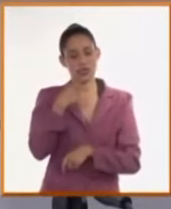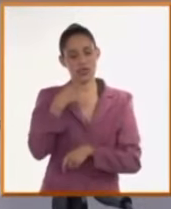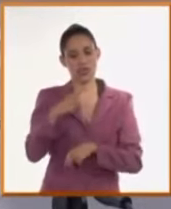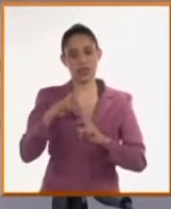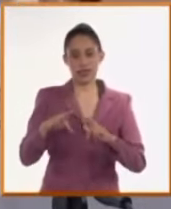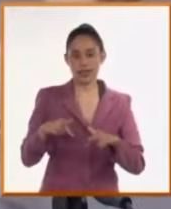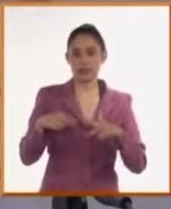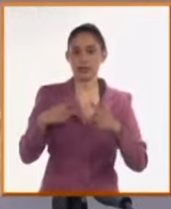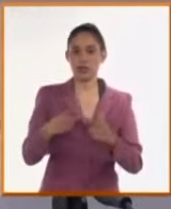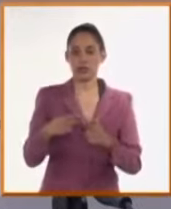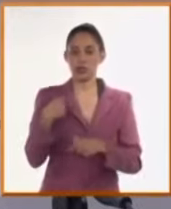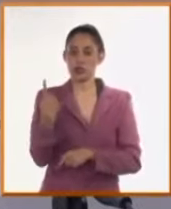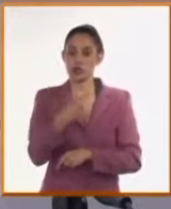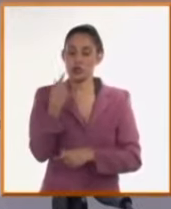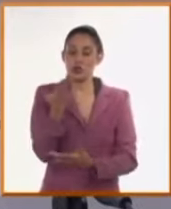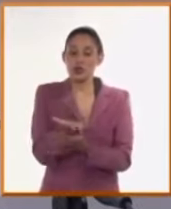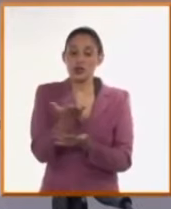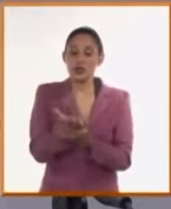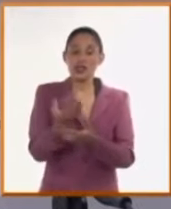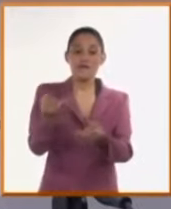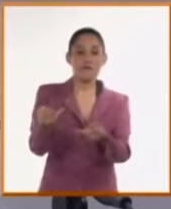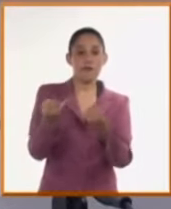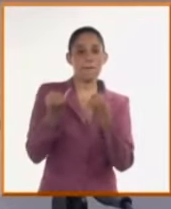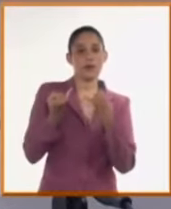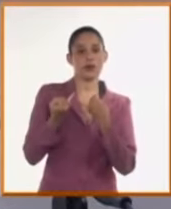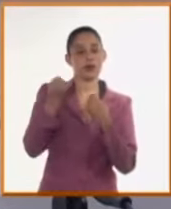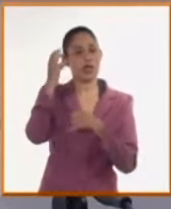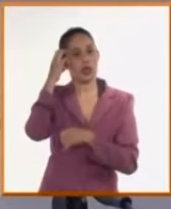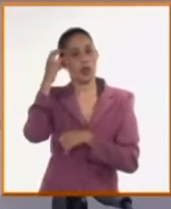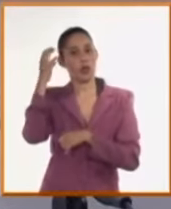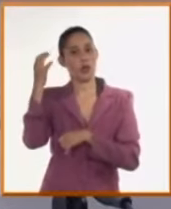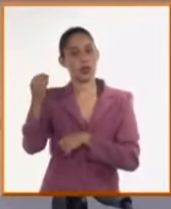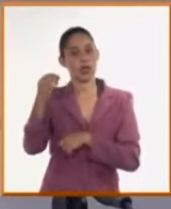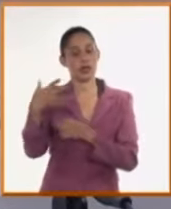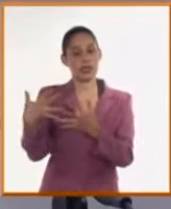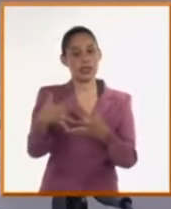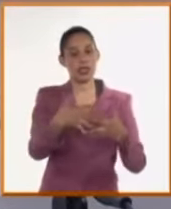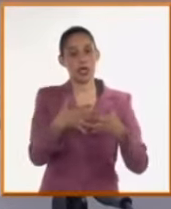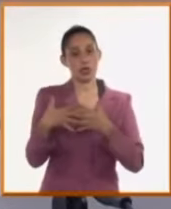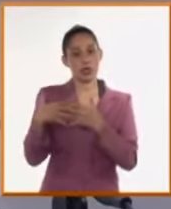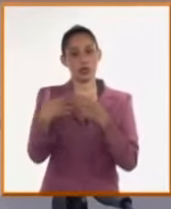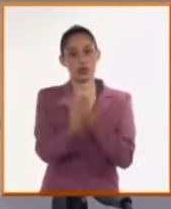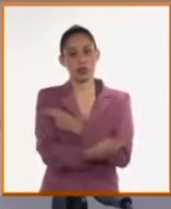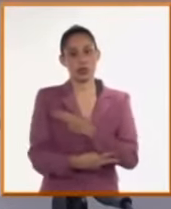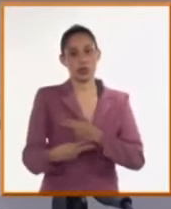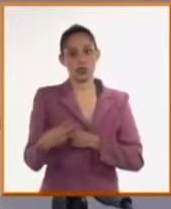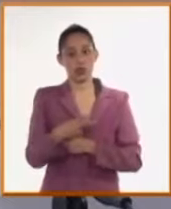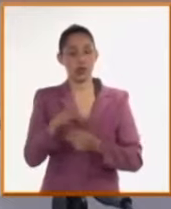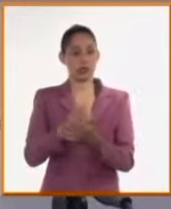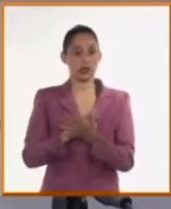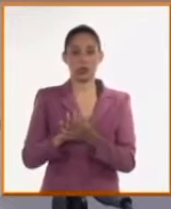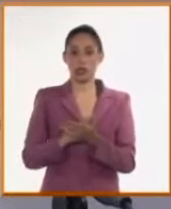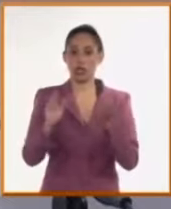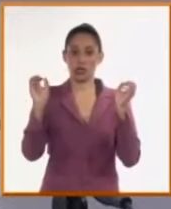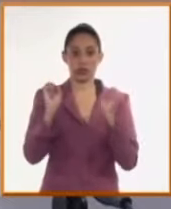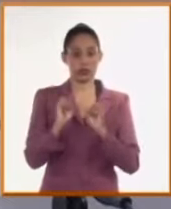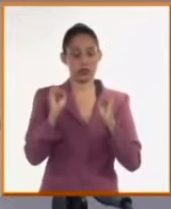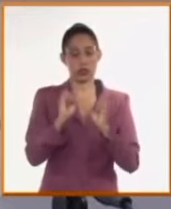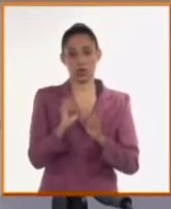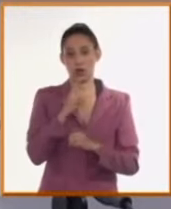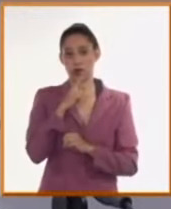que hemos solicitado información al gobierno de los Estados Unidos que todavía no ha